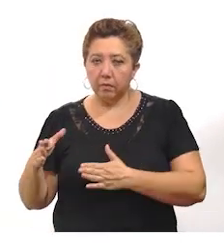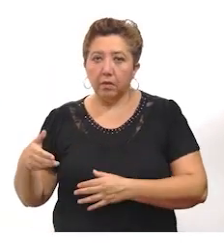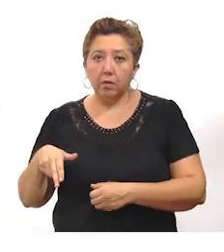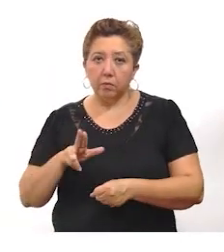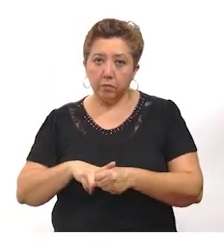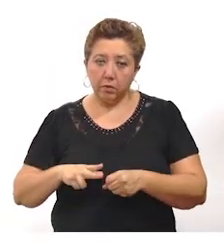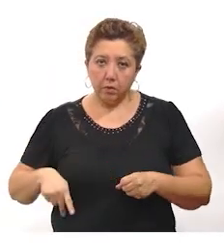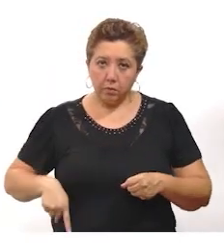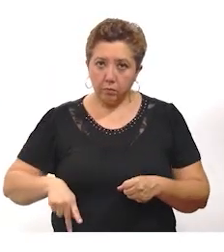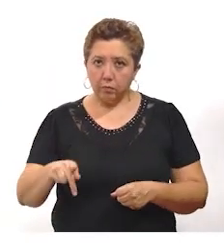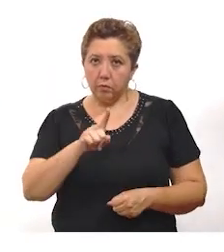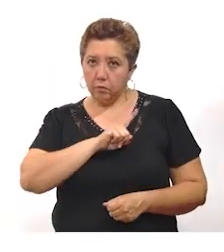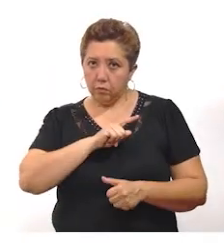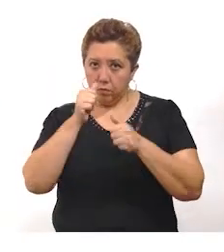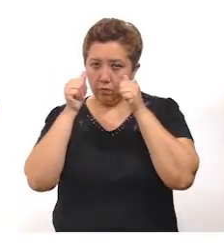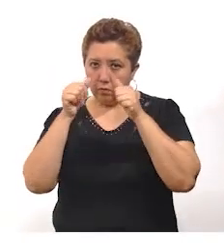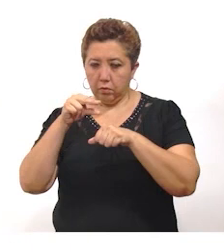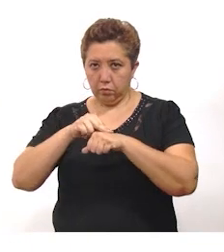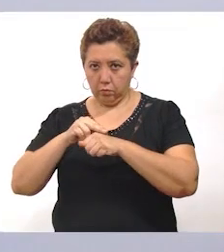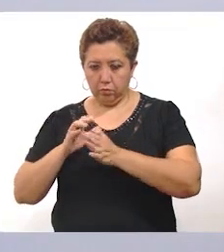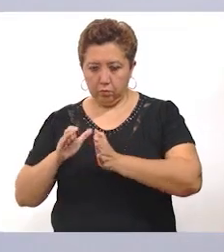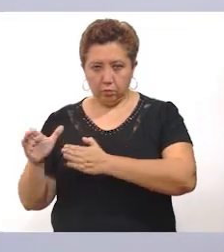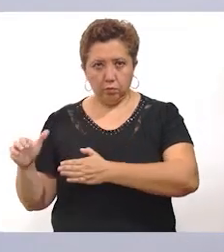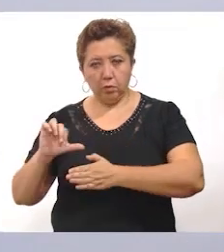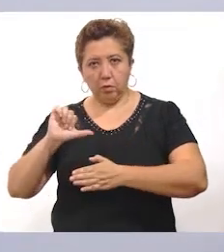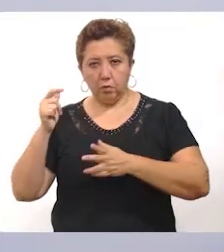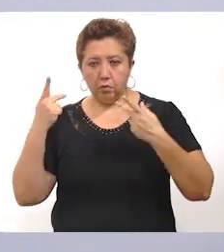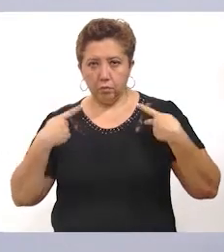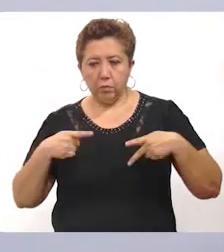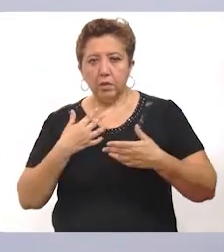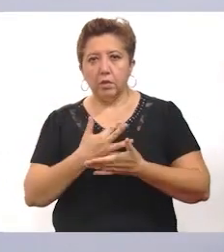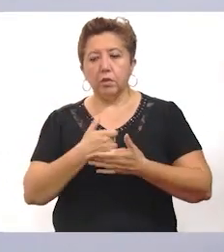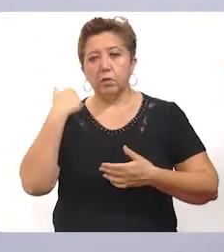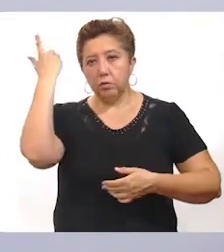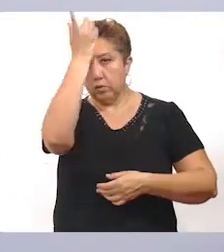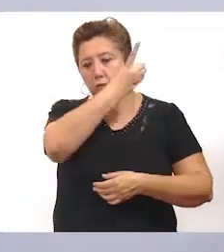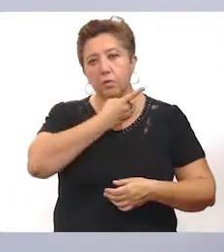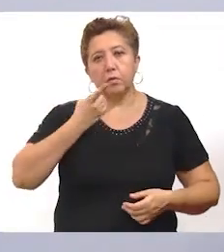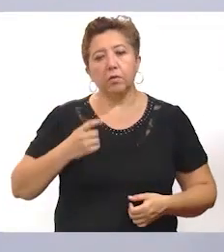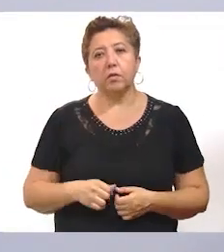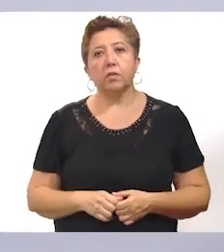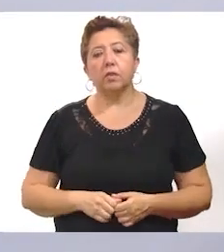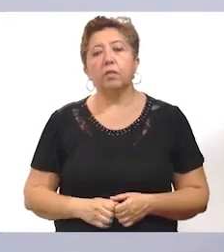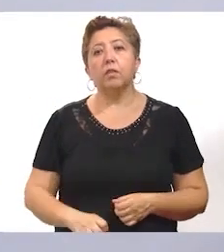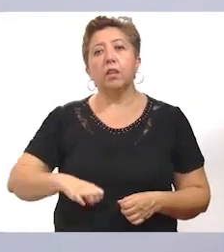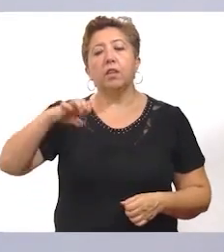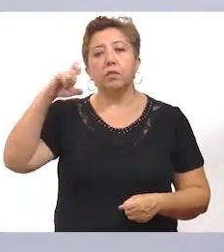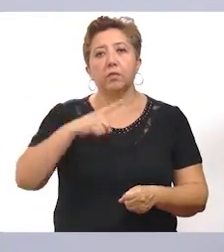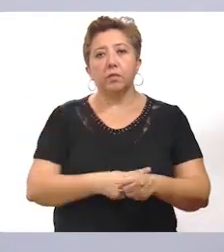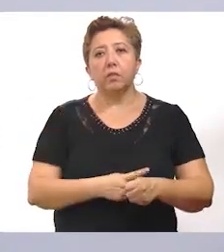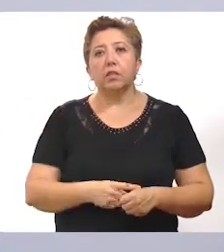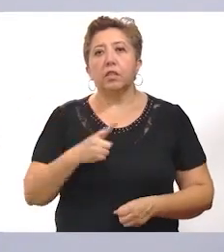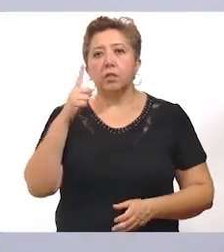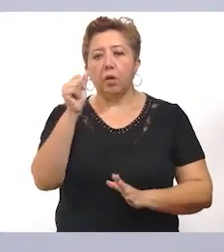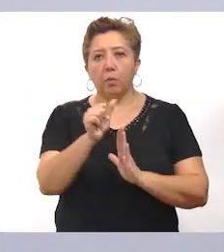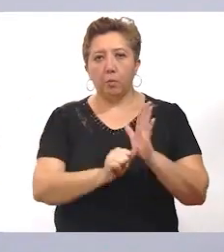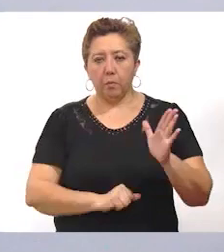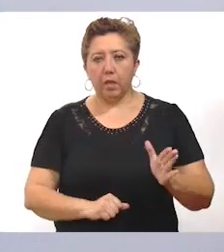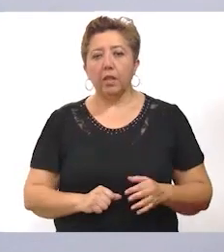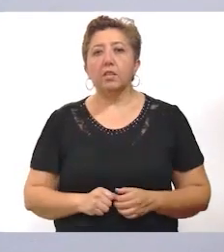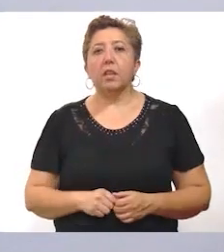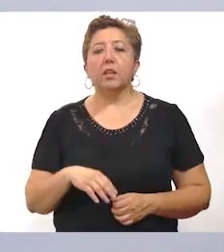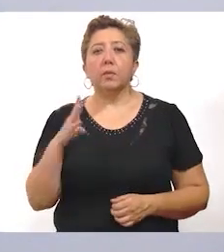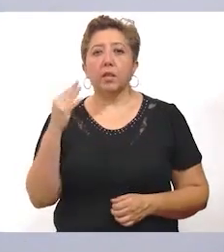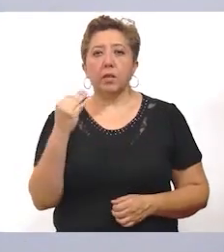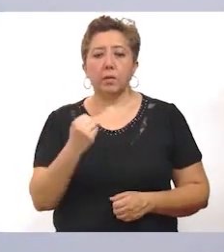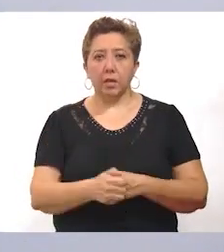en hospitales públicos y en aislamiento total. Hay otros pacientes a la espera de diagnóstico. El rango de edad de los casos es de